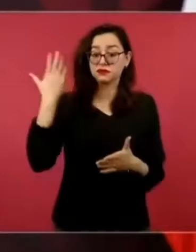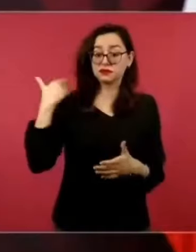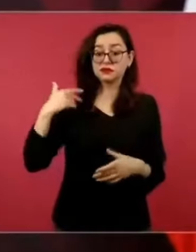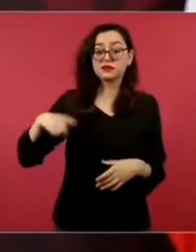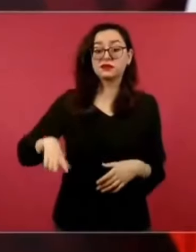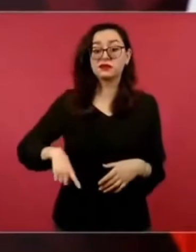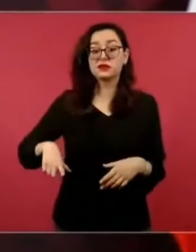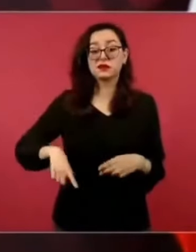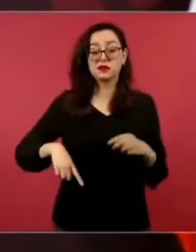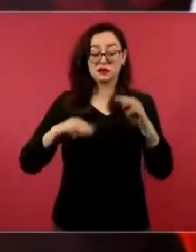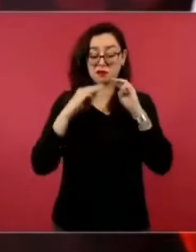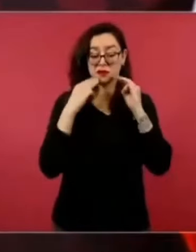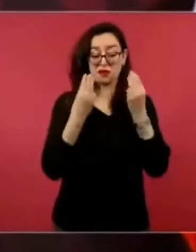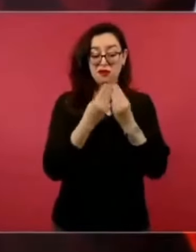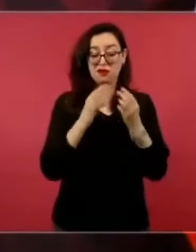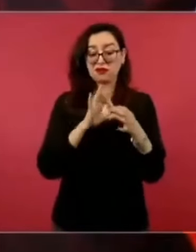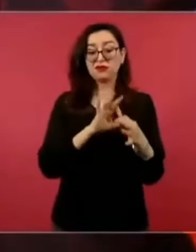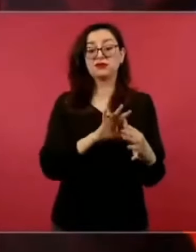an